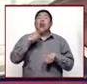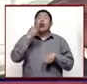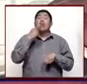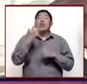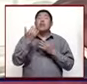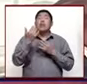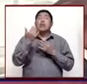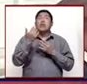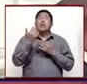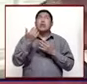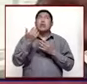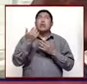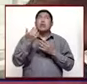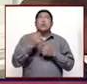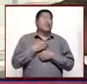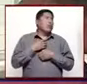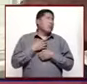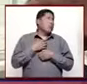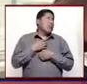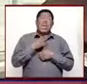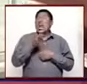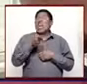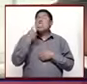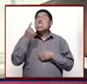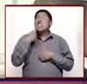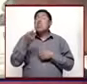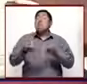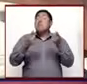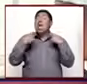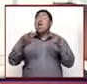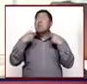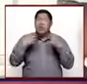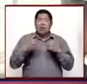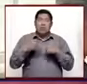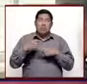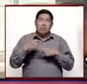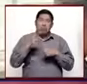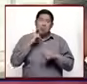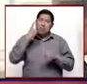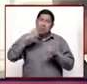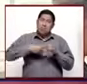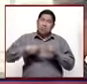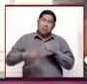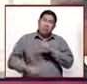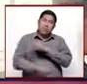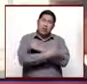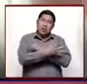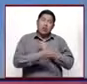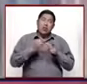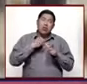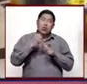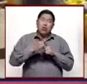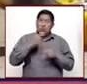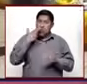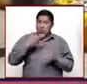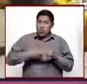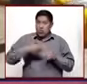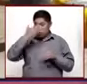tienen que esperar? O sea, está viniendo, dice, pero será diésel o será gasolina, dice, no se sabe.